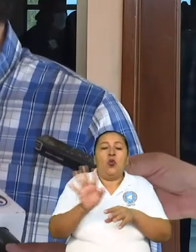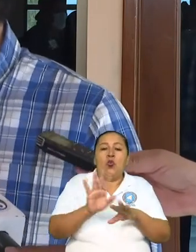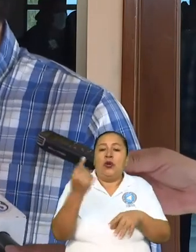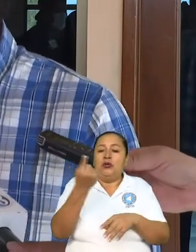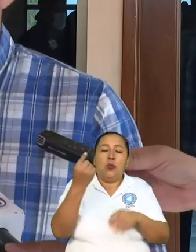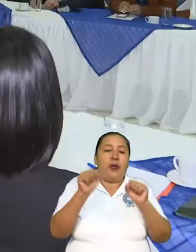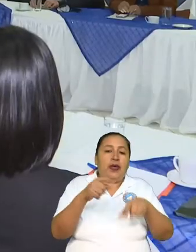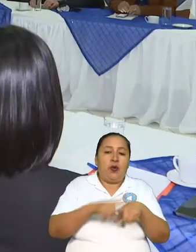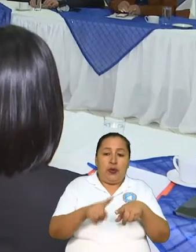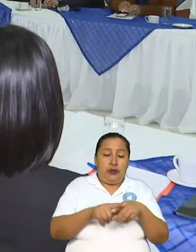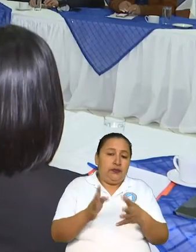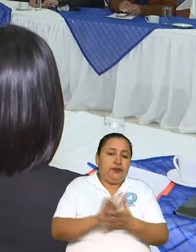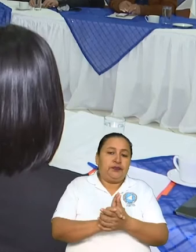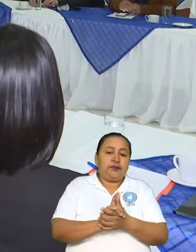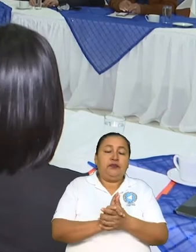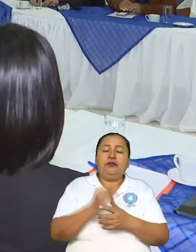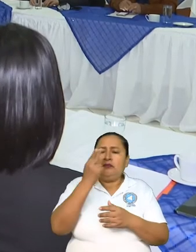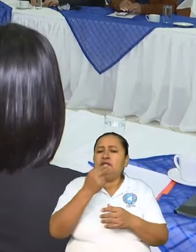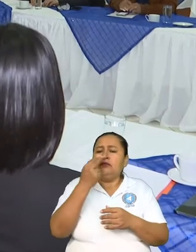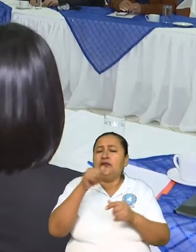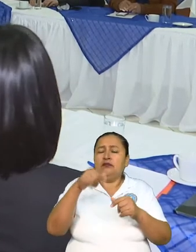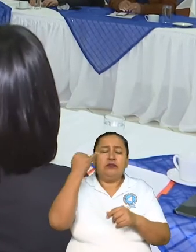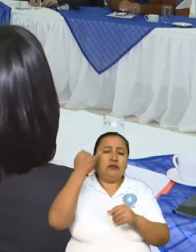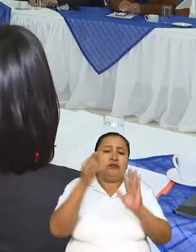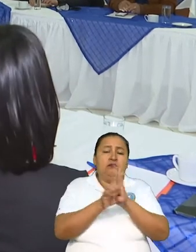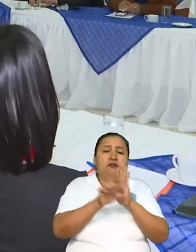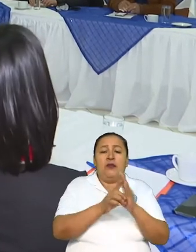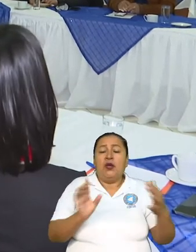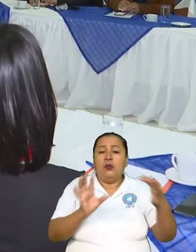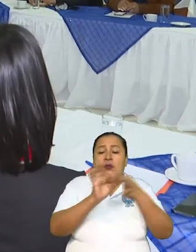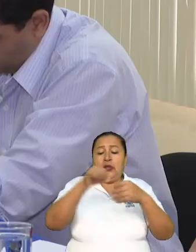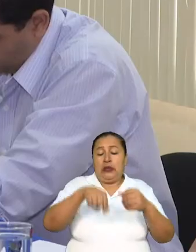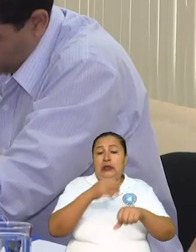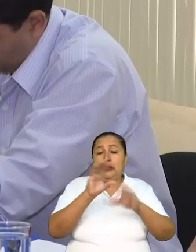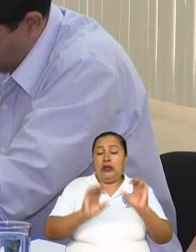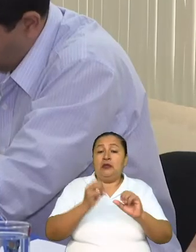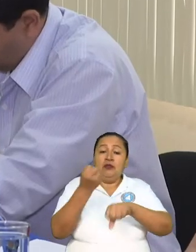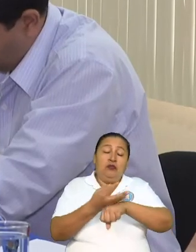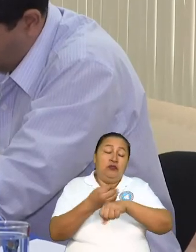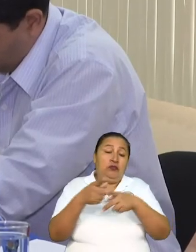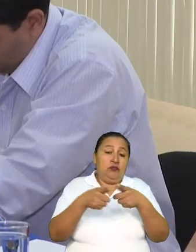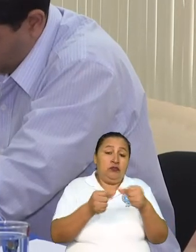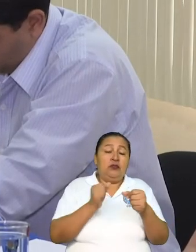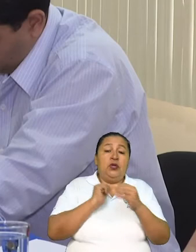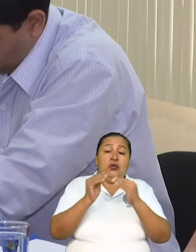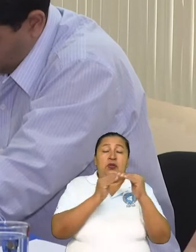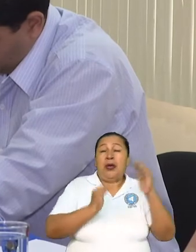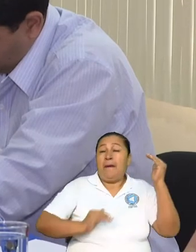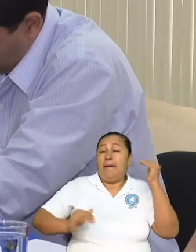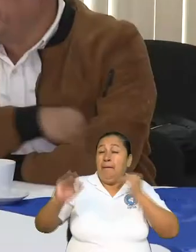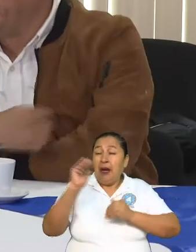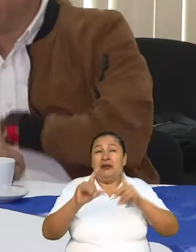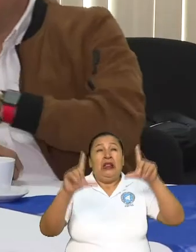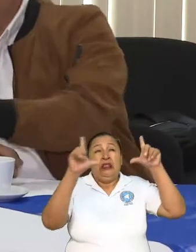se le puede cobrar. La consulta de esta iniciativa fue retomada esta tarde con la alcaldía de Managua, la ciudad que cuenta con el número